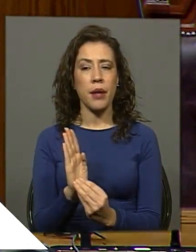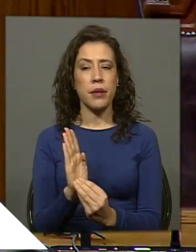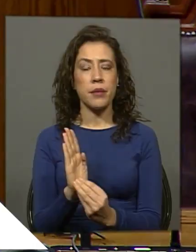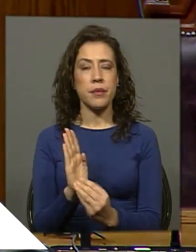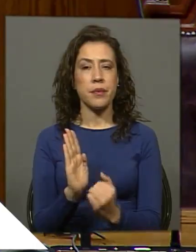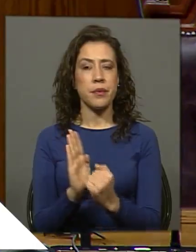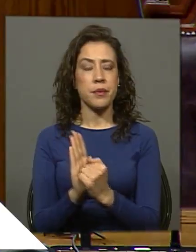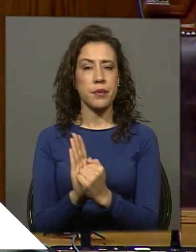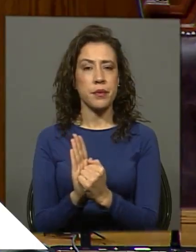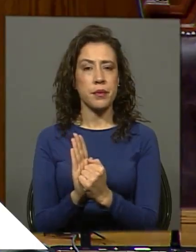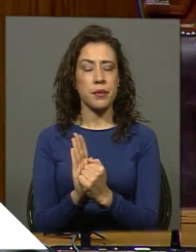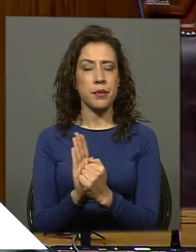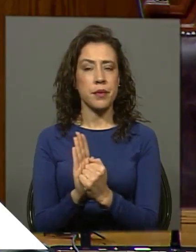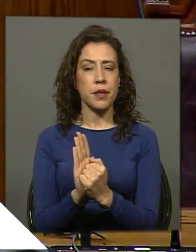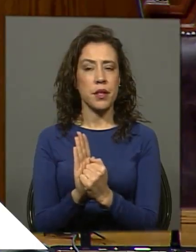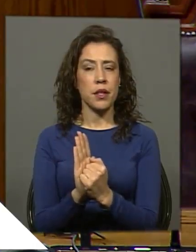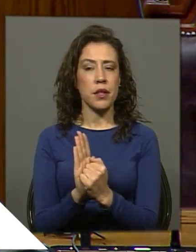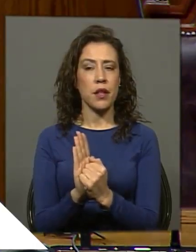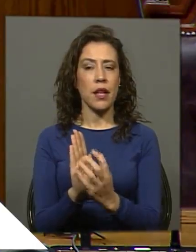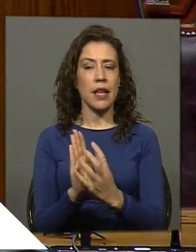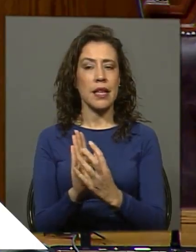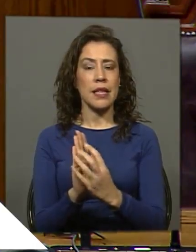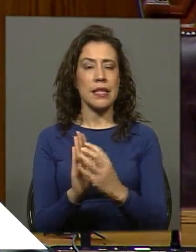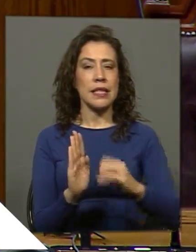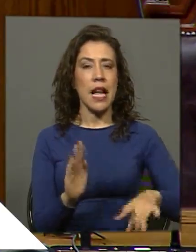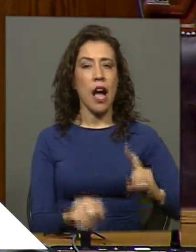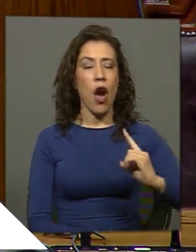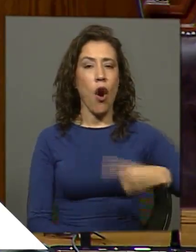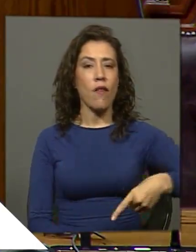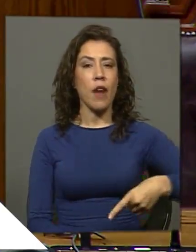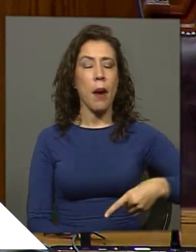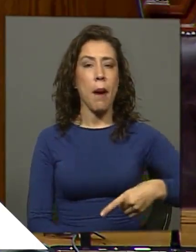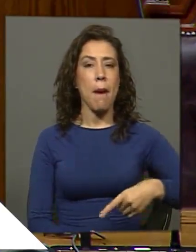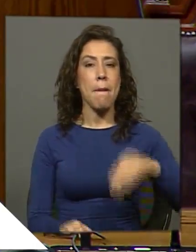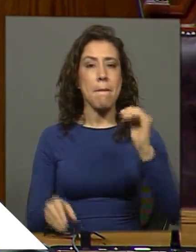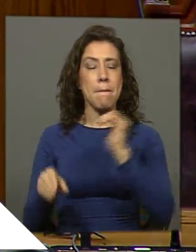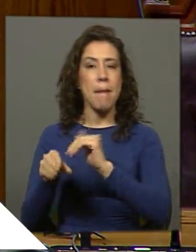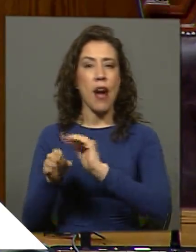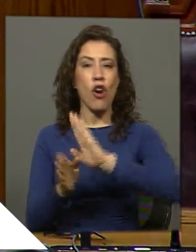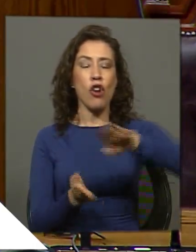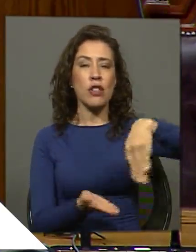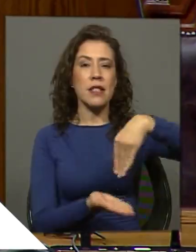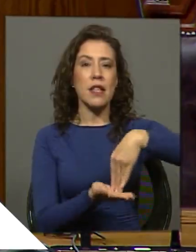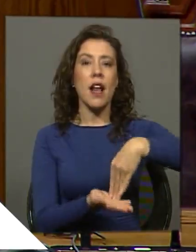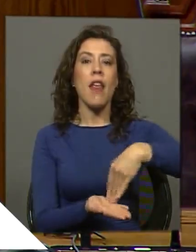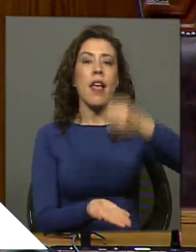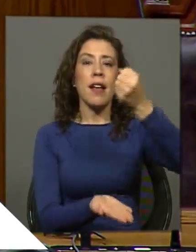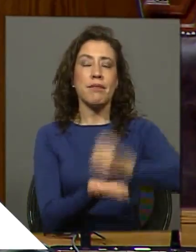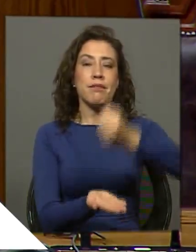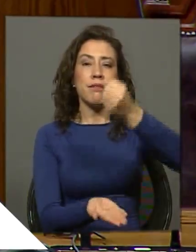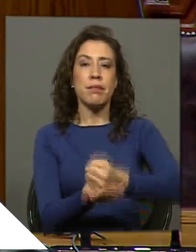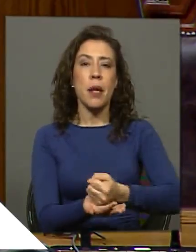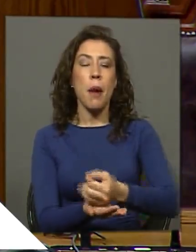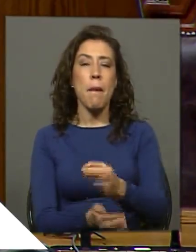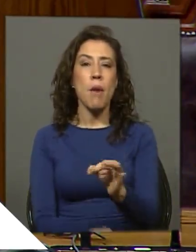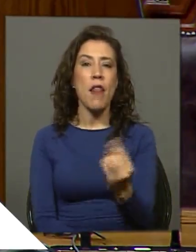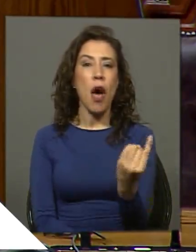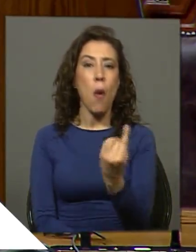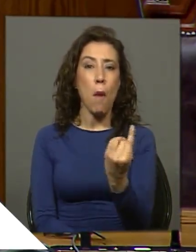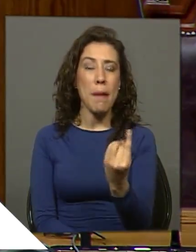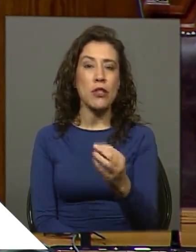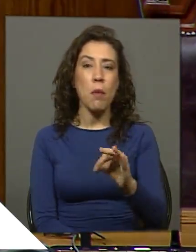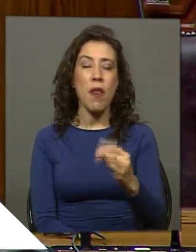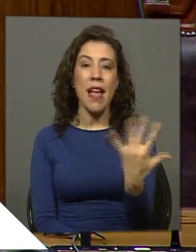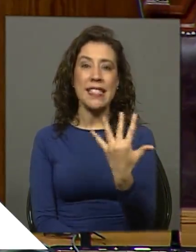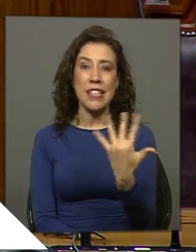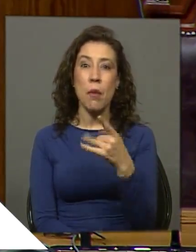artículo en que le quita la obligatoriedad al Banco Central de acuñar monedas de peso y cinco pesos eso